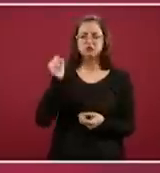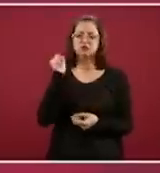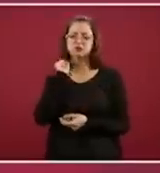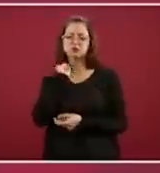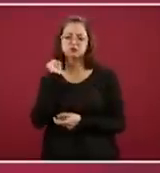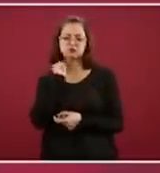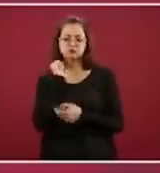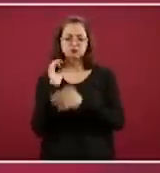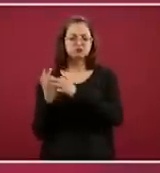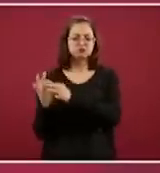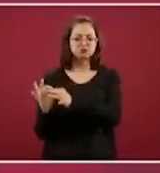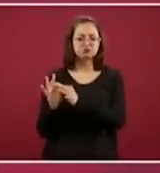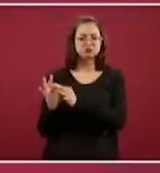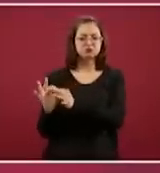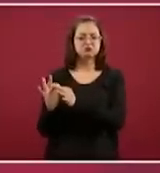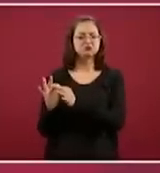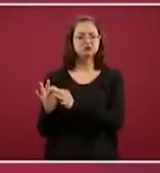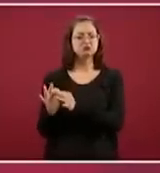Estamos